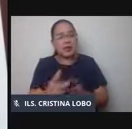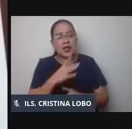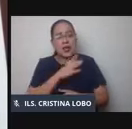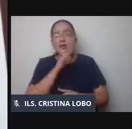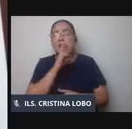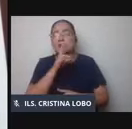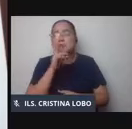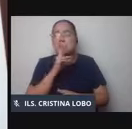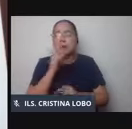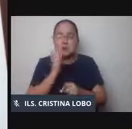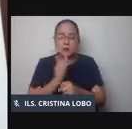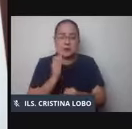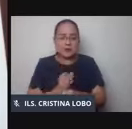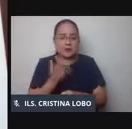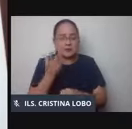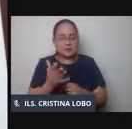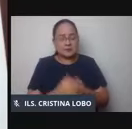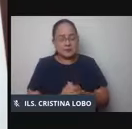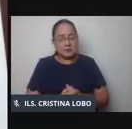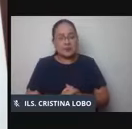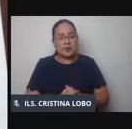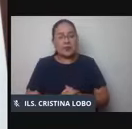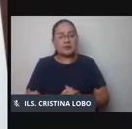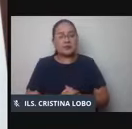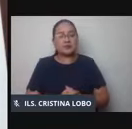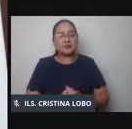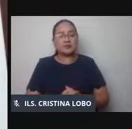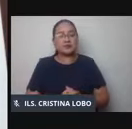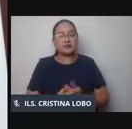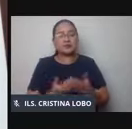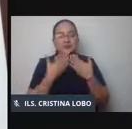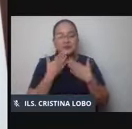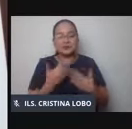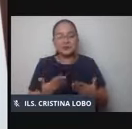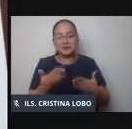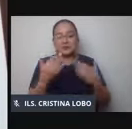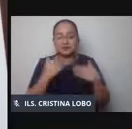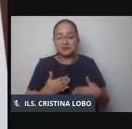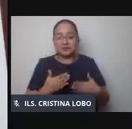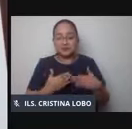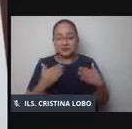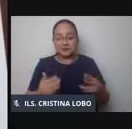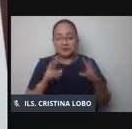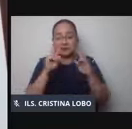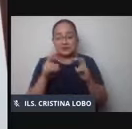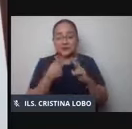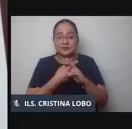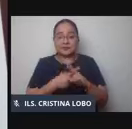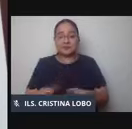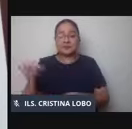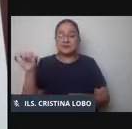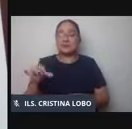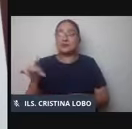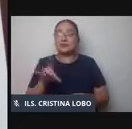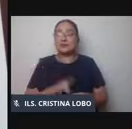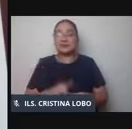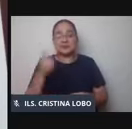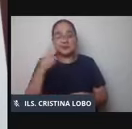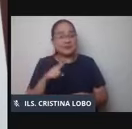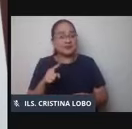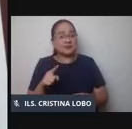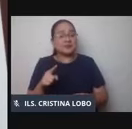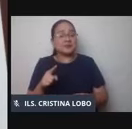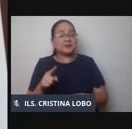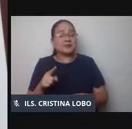respondiendo. Muchas gracias. Y bueno, vamos a entrar en materia el día de hoy para que, bueno, pues no